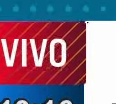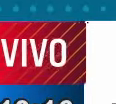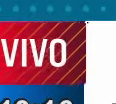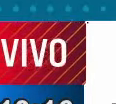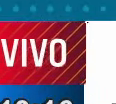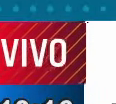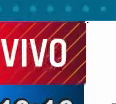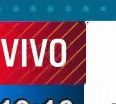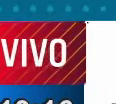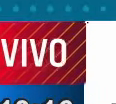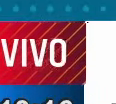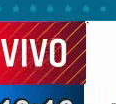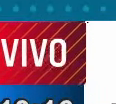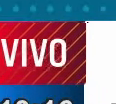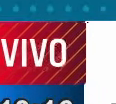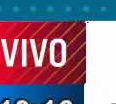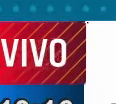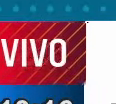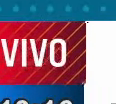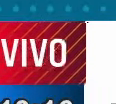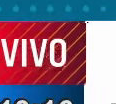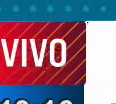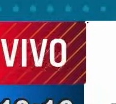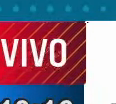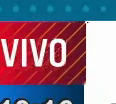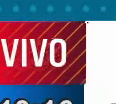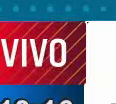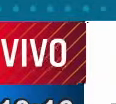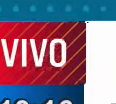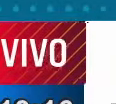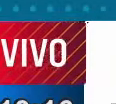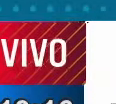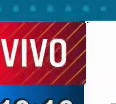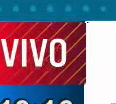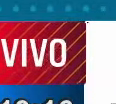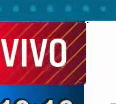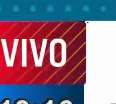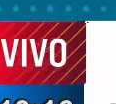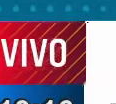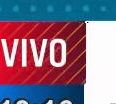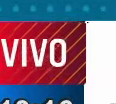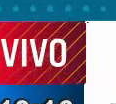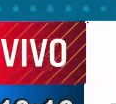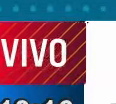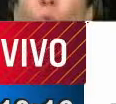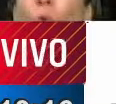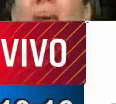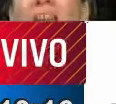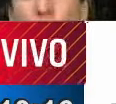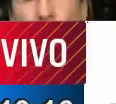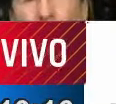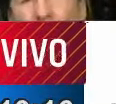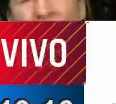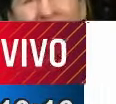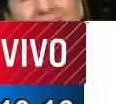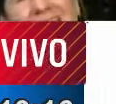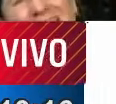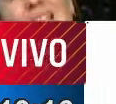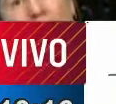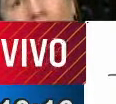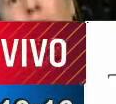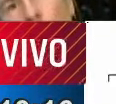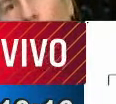acompañante con estos 7 porotos para el gobierno nacional en las votaciones. Para mí son buenos acompañantes de varios